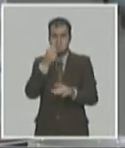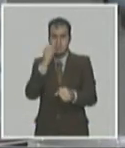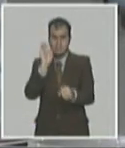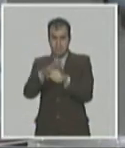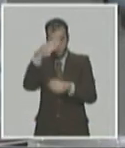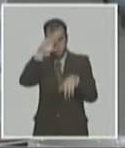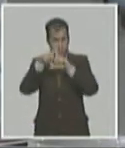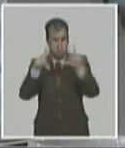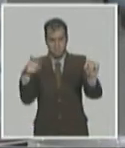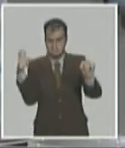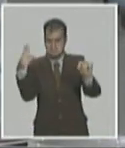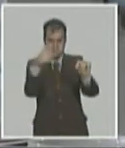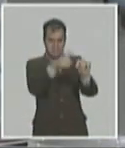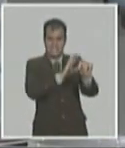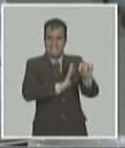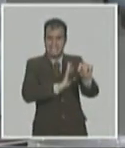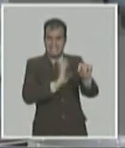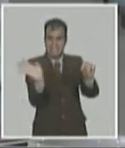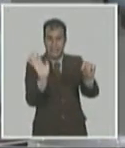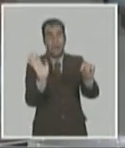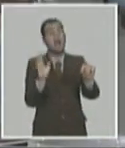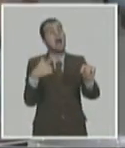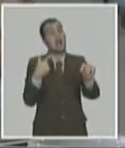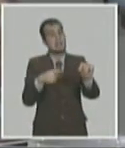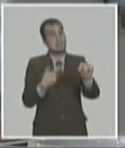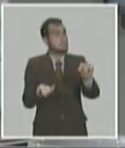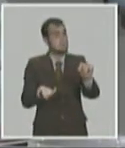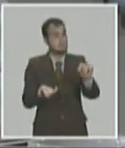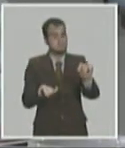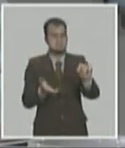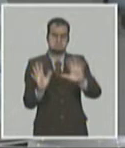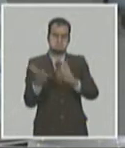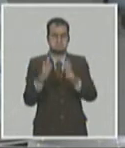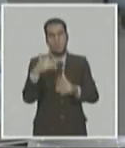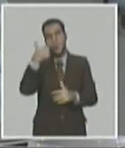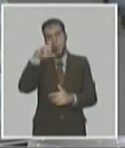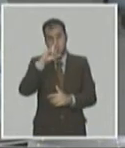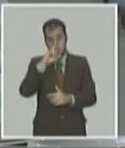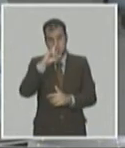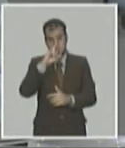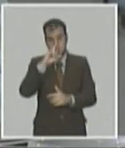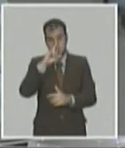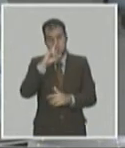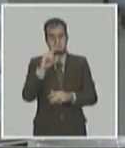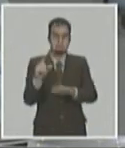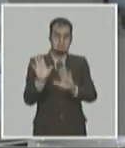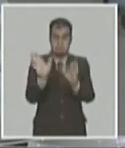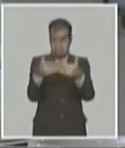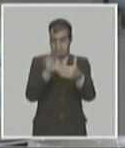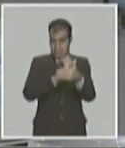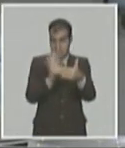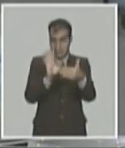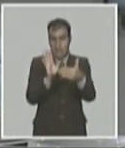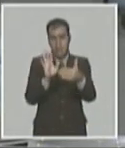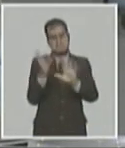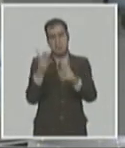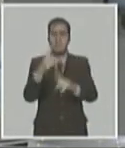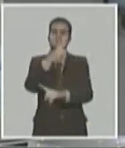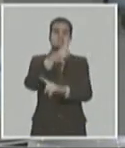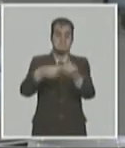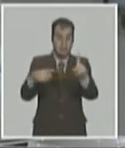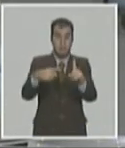nos tiene que garantizar, como nos hemos propuesto, que al cierre de junio el 20% de la población esté inmunizada, que al cierre de agosto